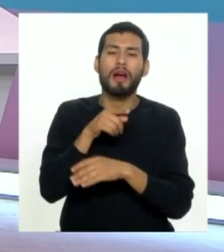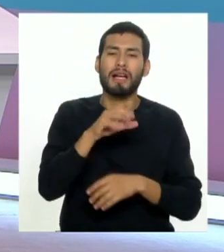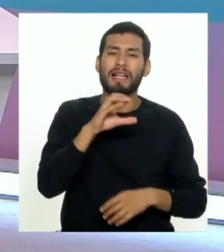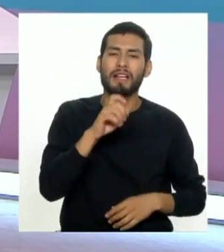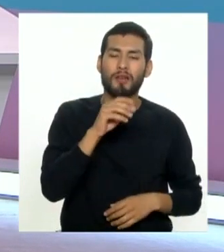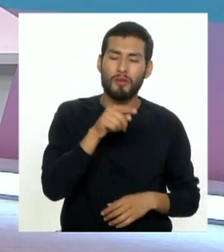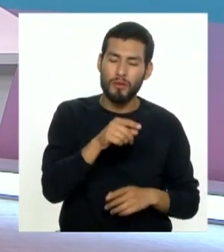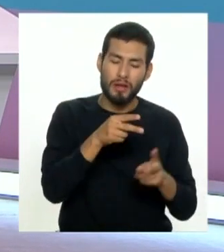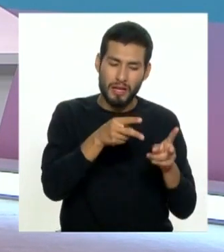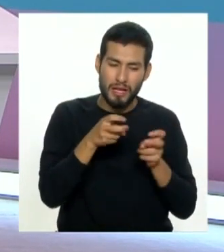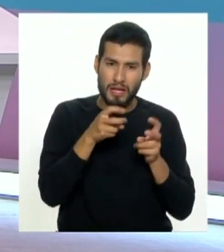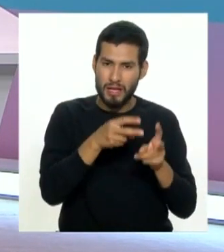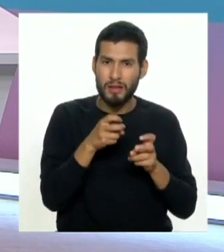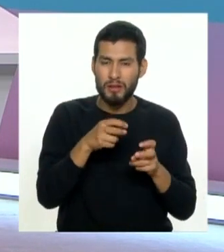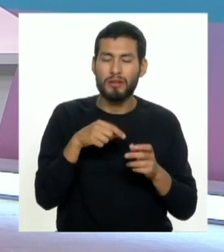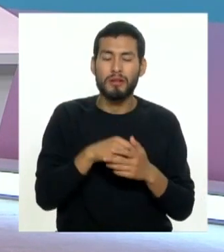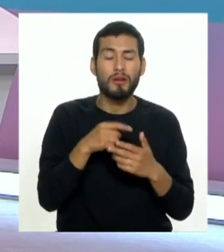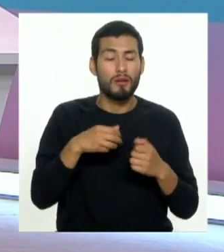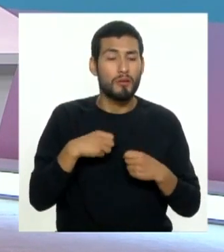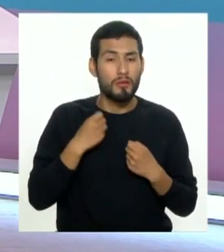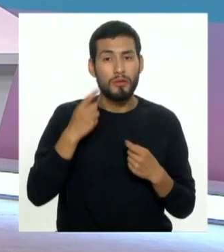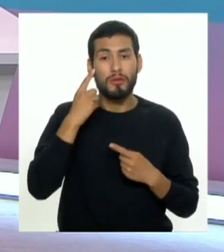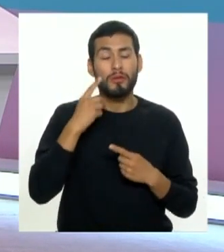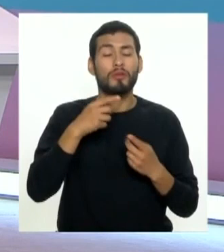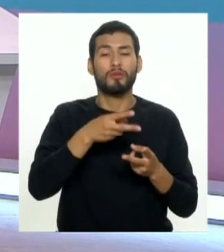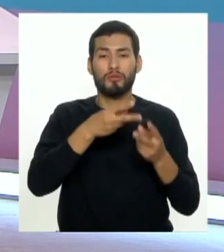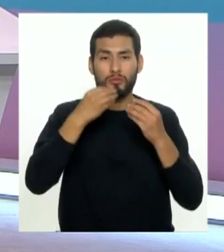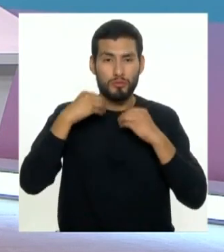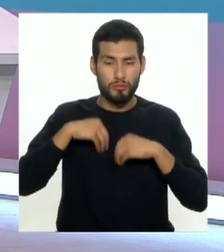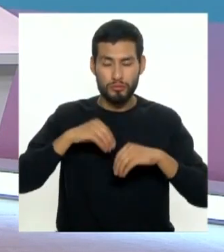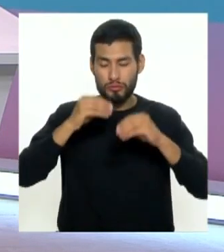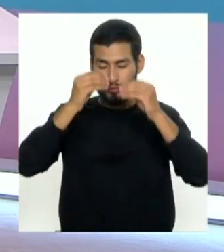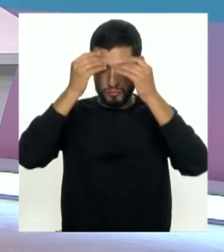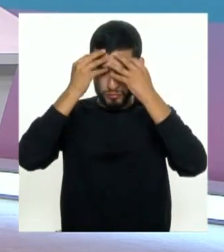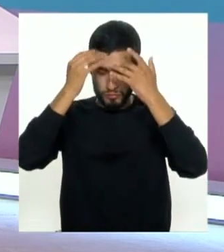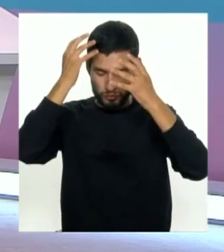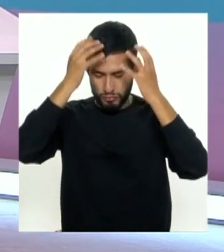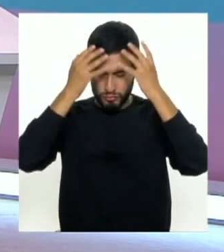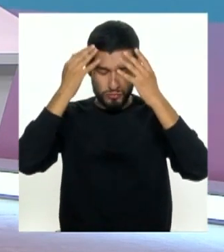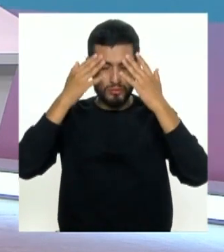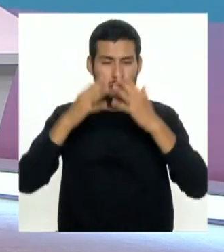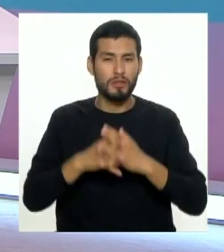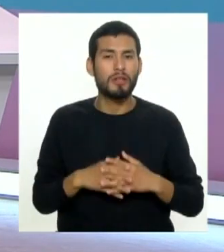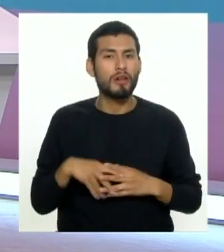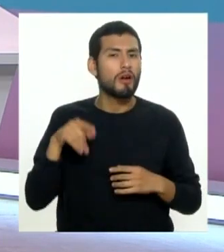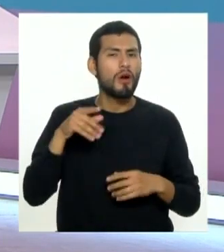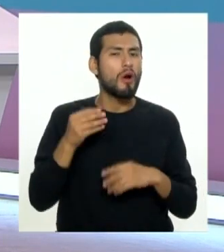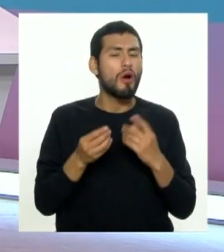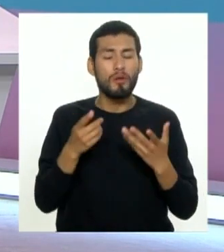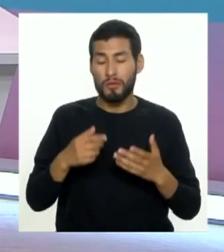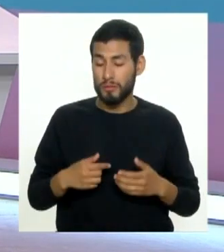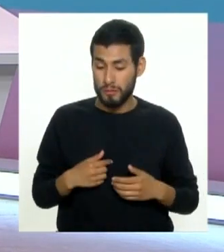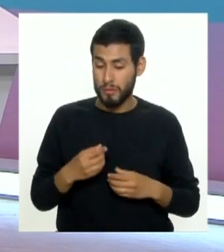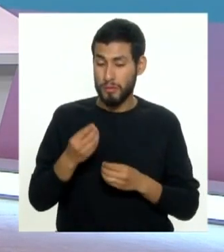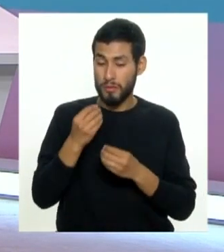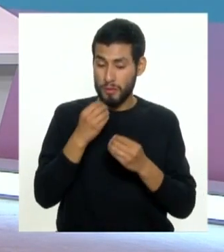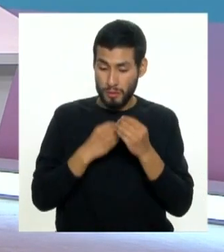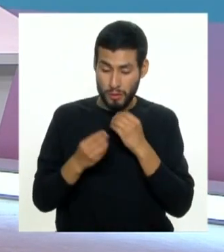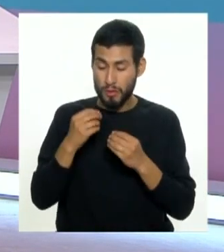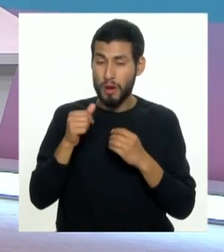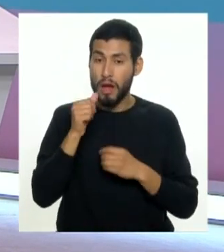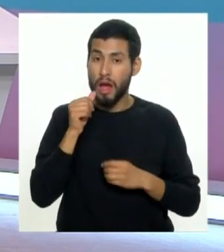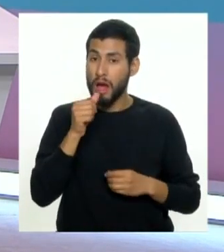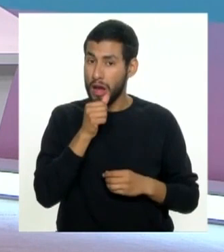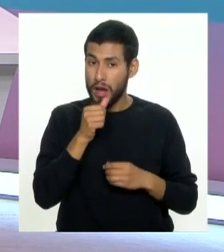Estas cetonas, que inclusive van a ser el sustrato en el cerebro. ¿Y qué es lo que nosotros, cuando vivimos un ayuno,